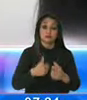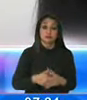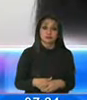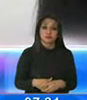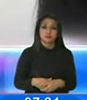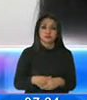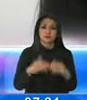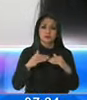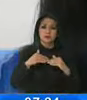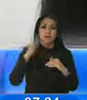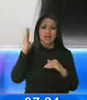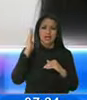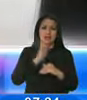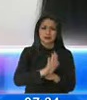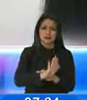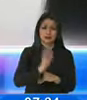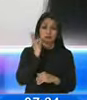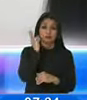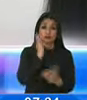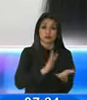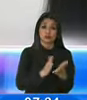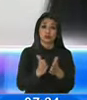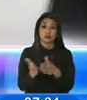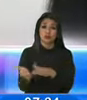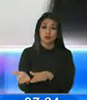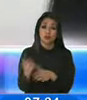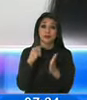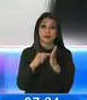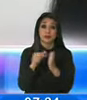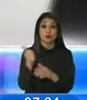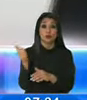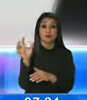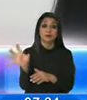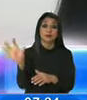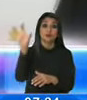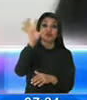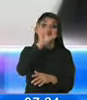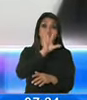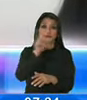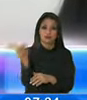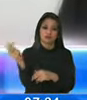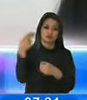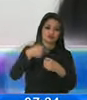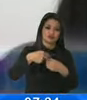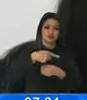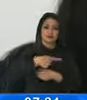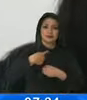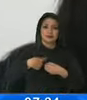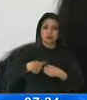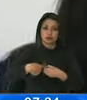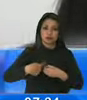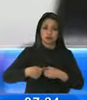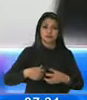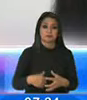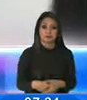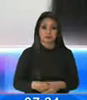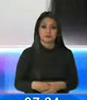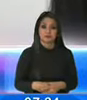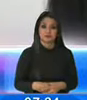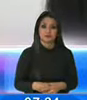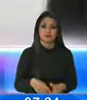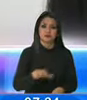más población que han venido de otras provincias. Entonces, referente, como yo manifiesto, al